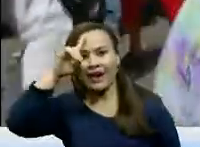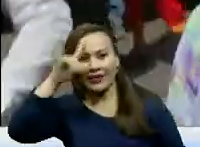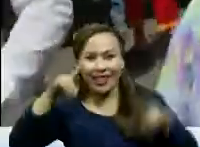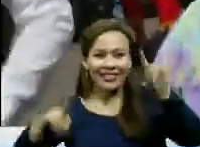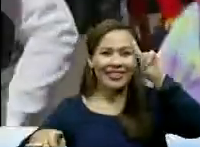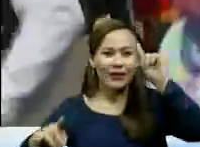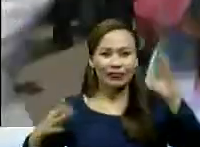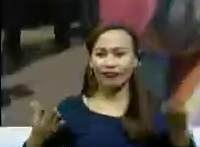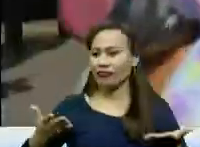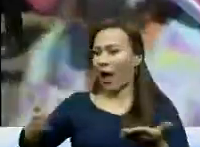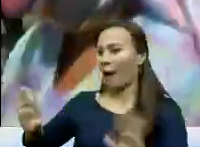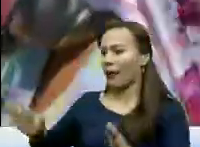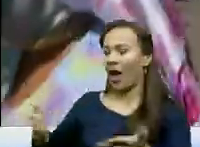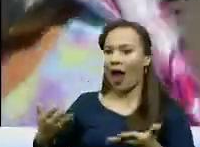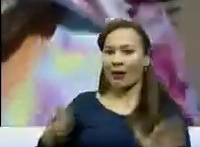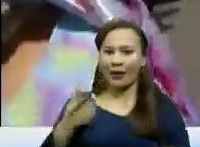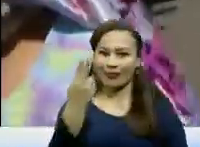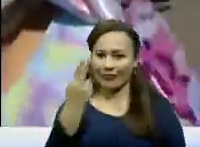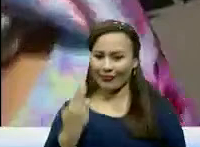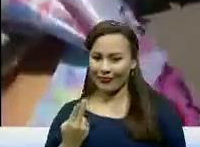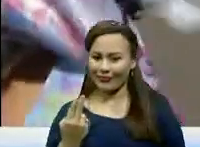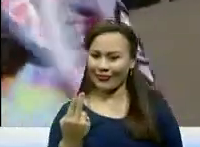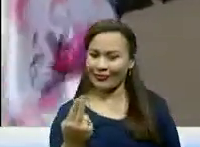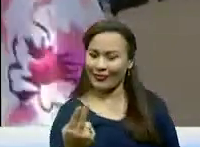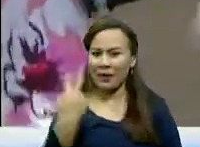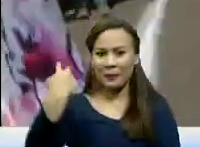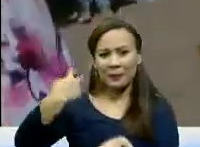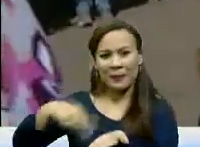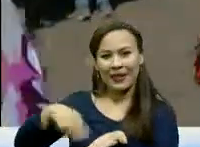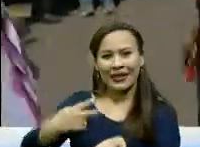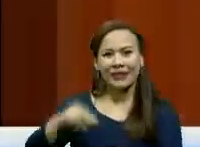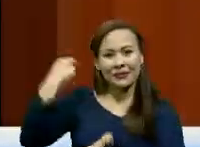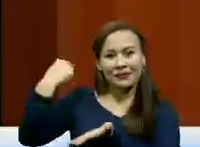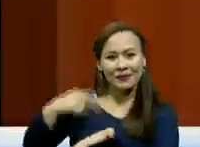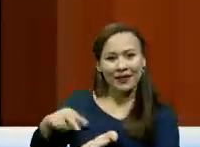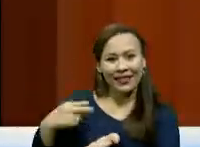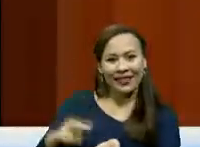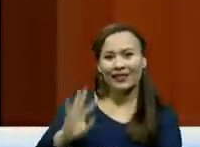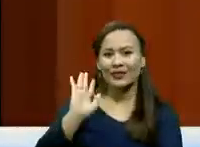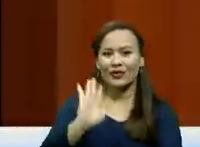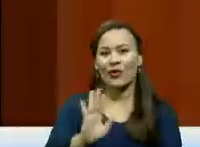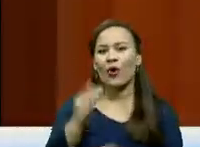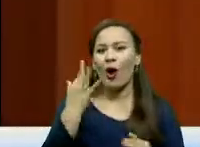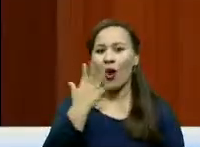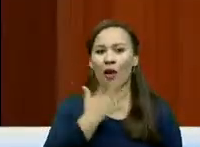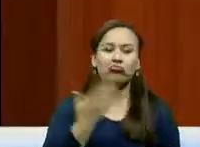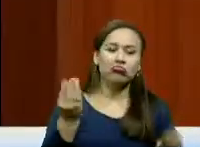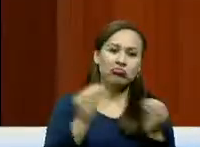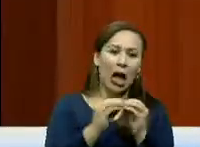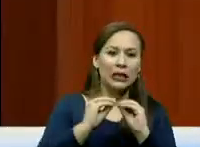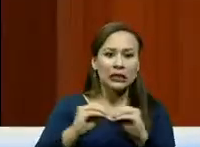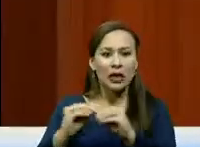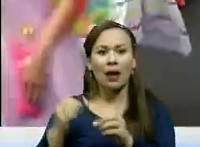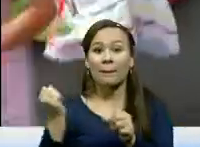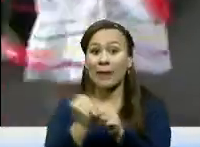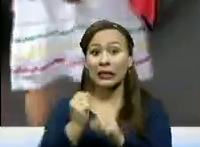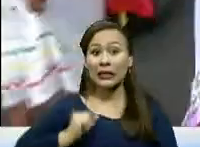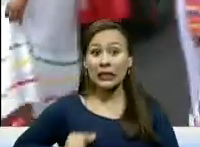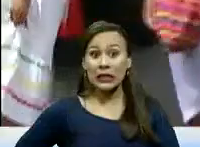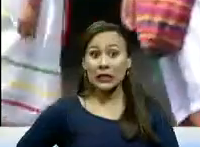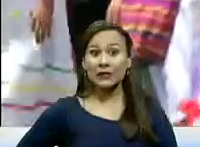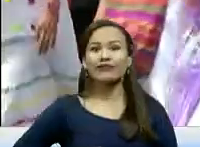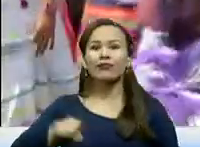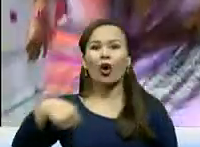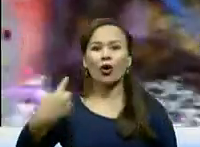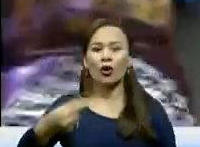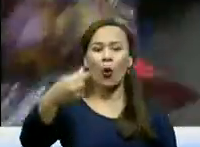ir abriendo el espacio para que estas parejas de línea puedan hacer su baile, que tienen algo más coreográfico, más elaborado. Las